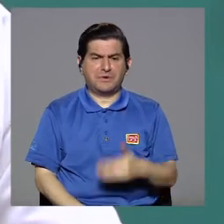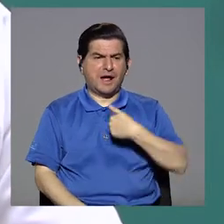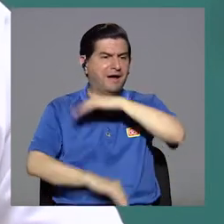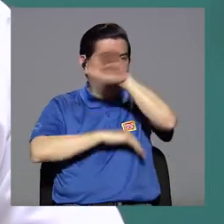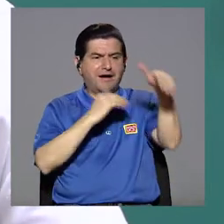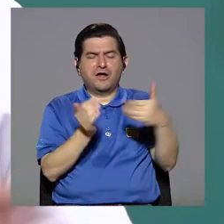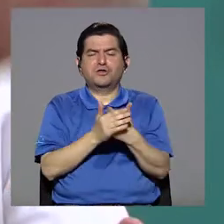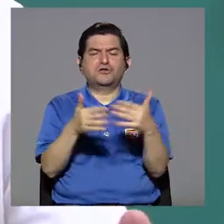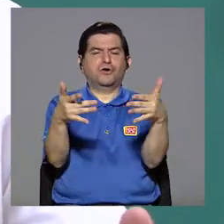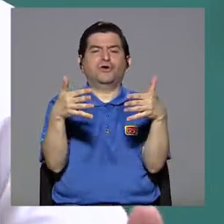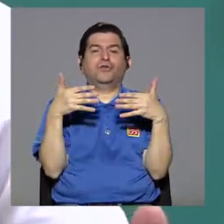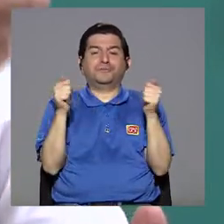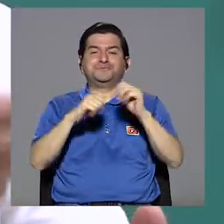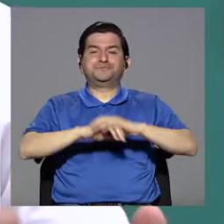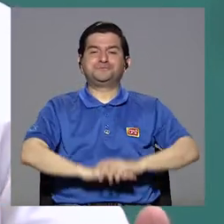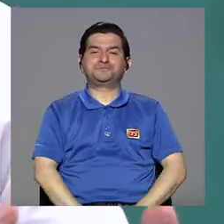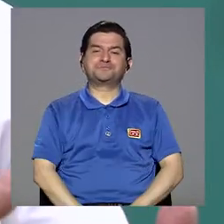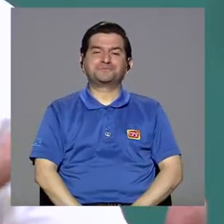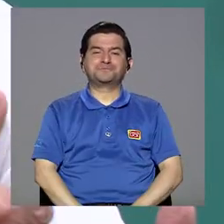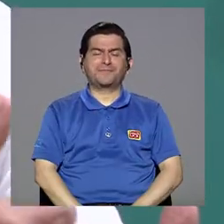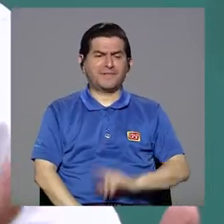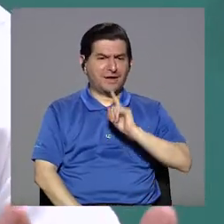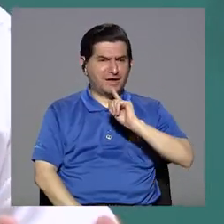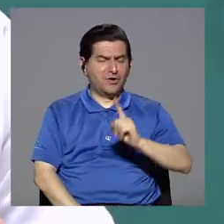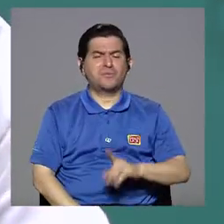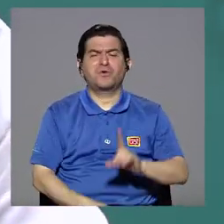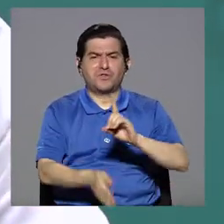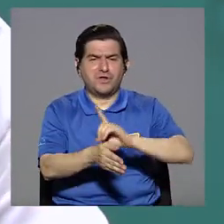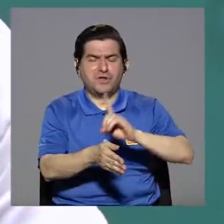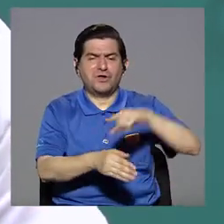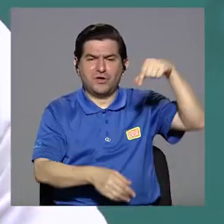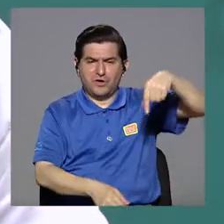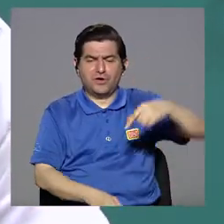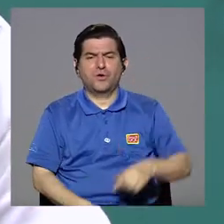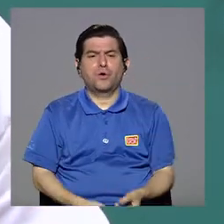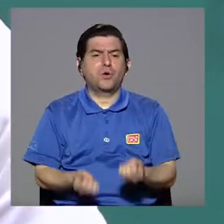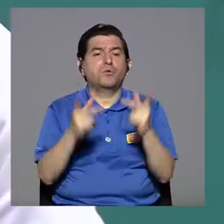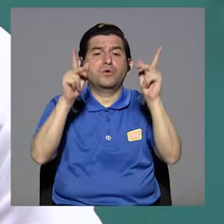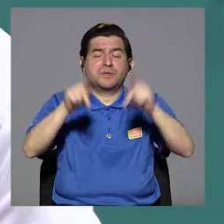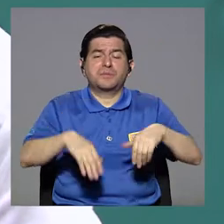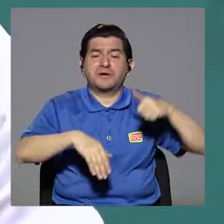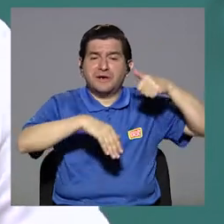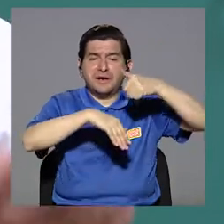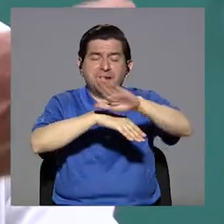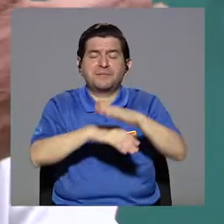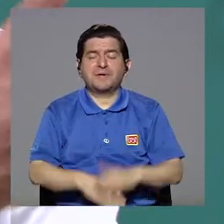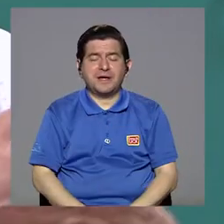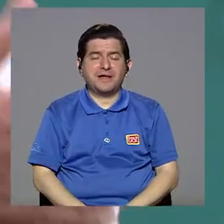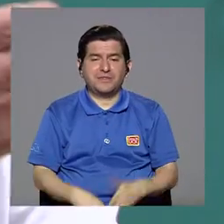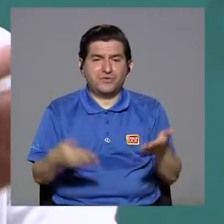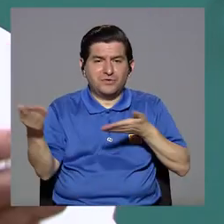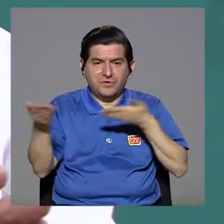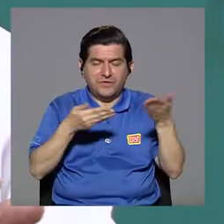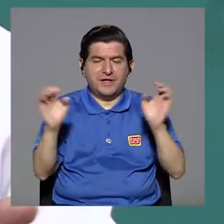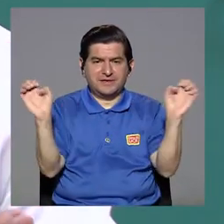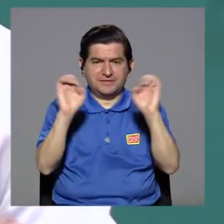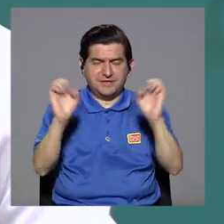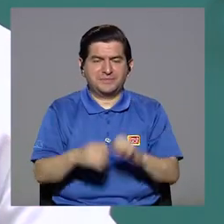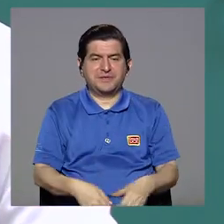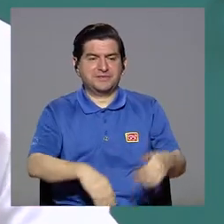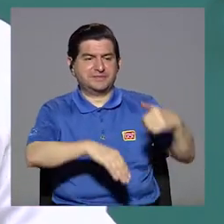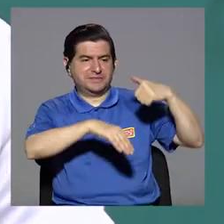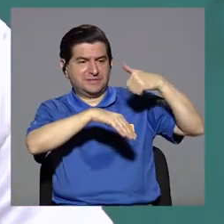verlo o alguna tengamos todo su expediente y como lo mencionaba el doctor que es a muchos pacientes son referidos del servicio emergencias